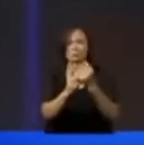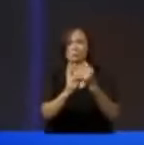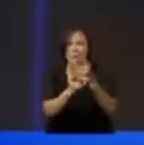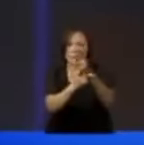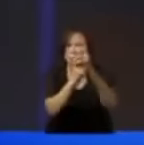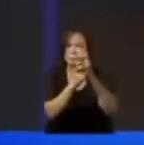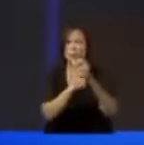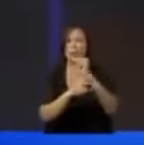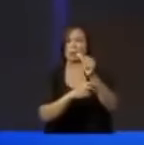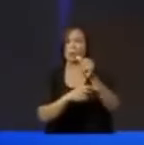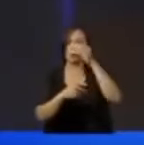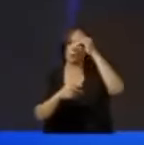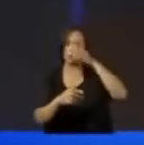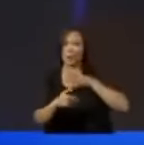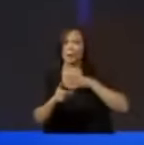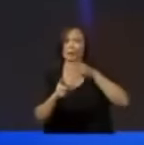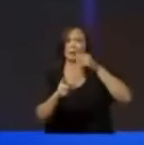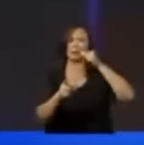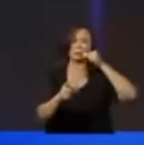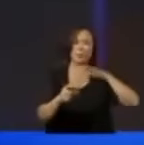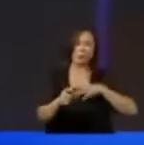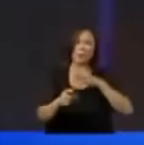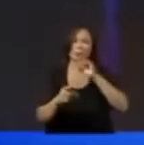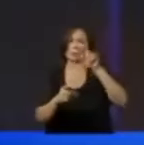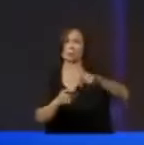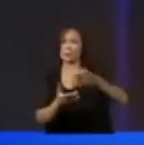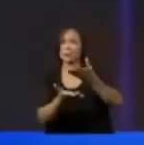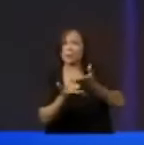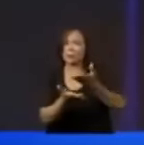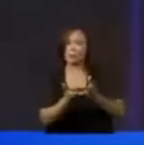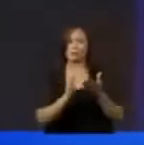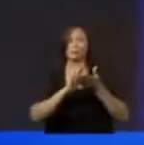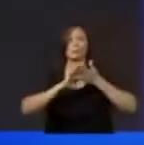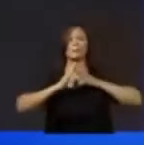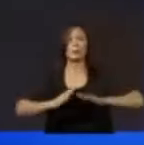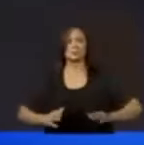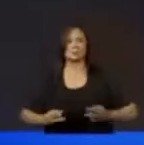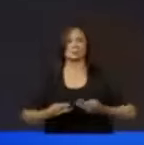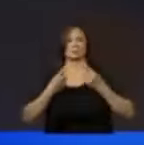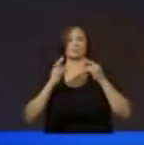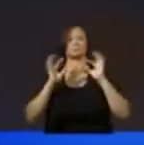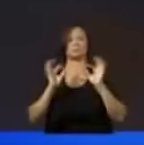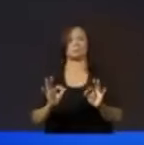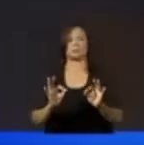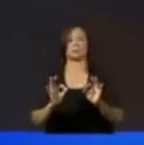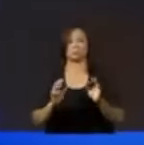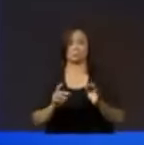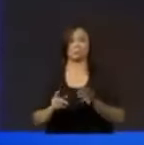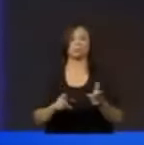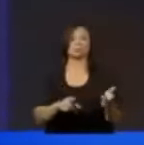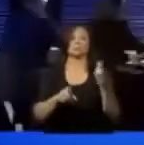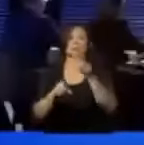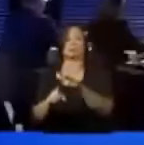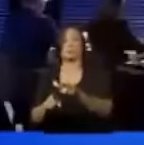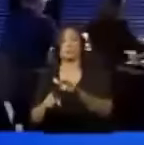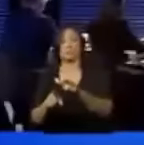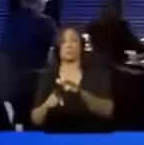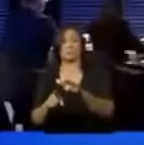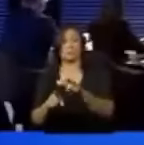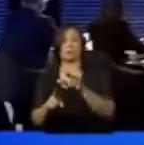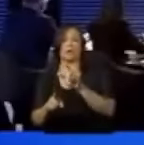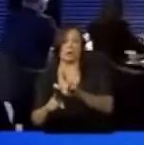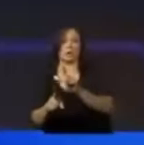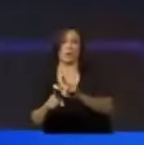las madres, el hombre de trabajo necesita garantía de paz y de vivir bien. Bien, tiene ahora la palabra el